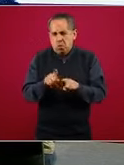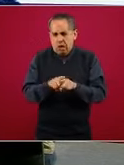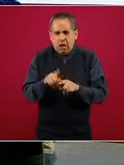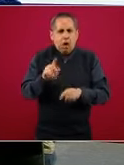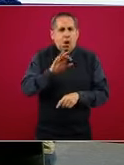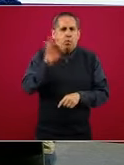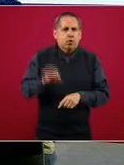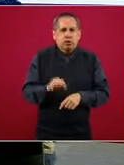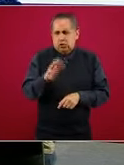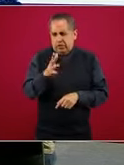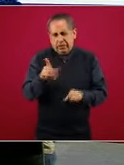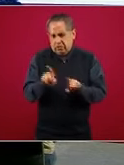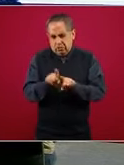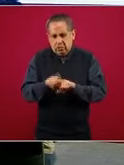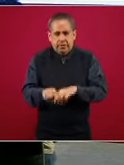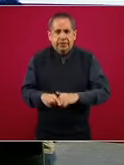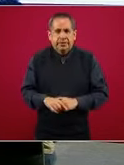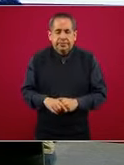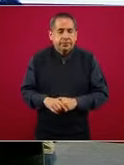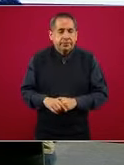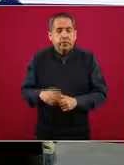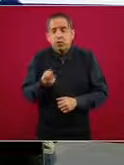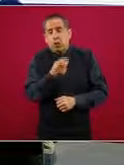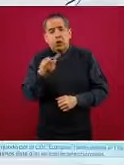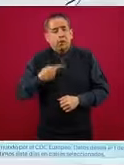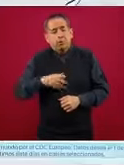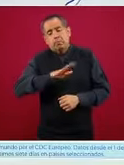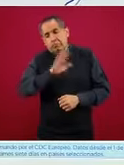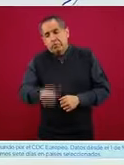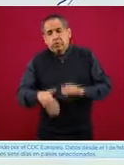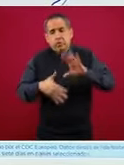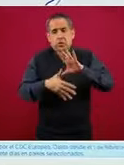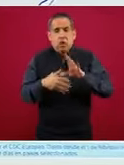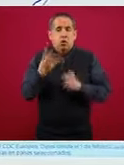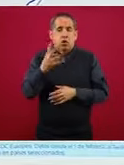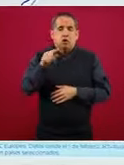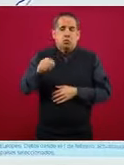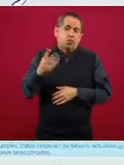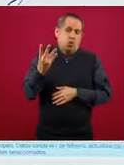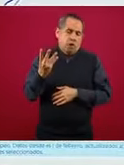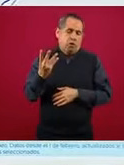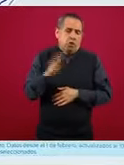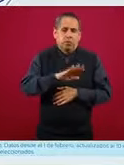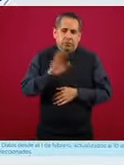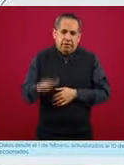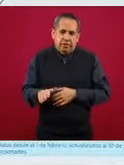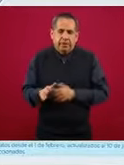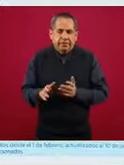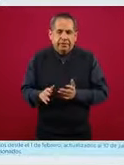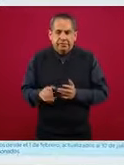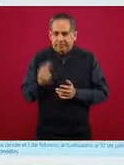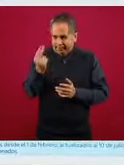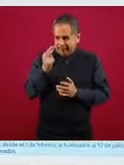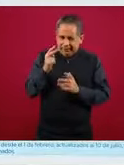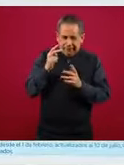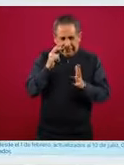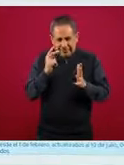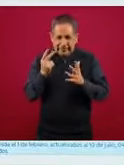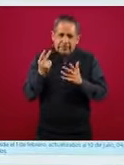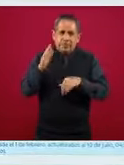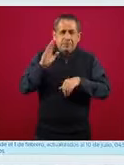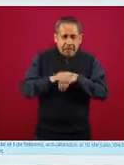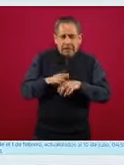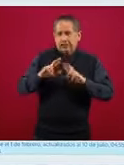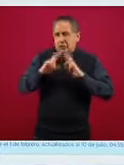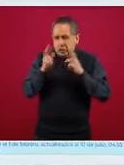el porcentaje de casos recientes. La tasa de letalidad en América es 4.4, esto necesitamos otras más